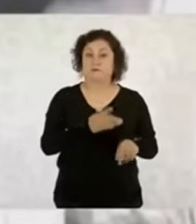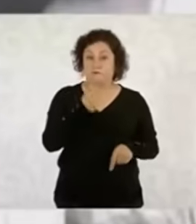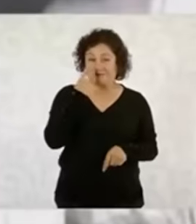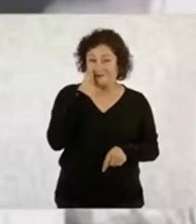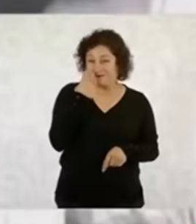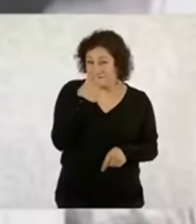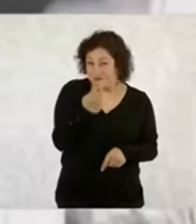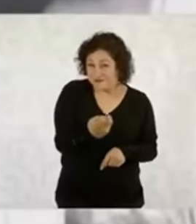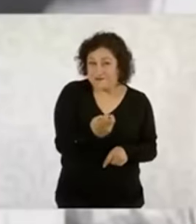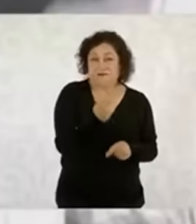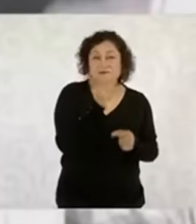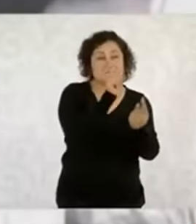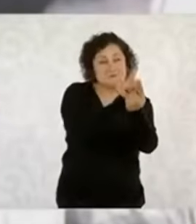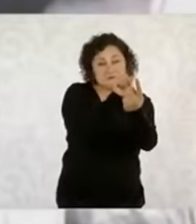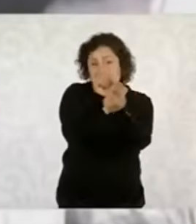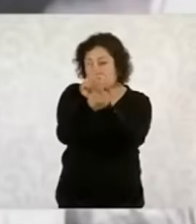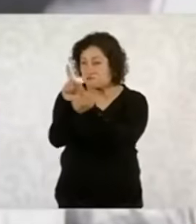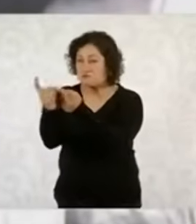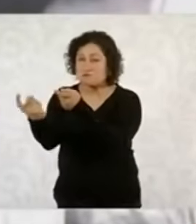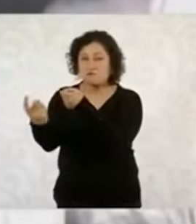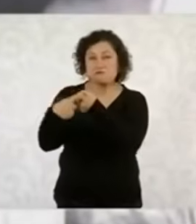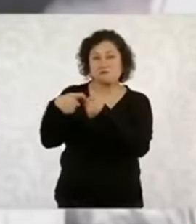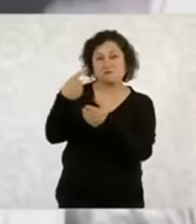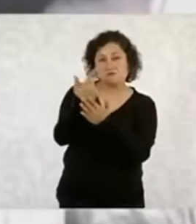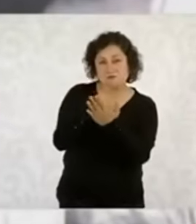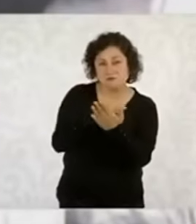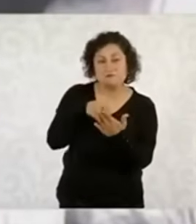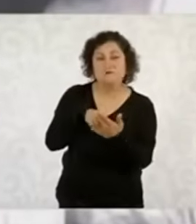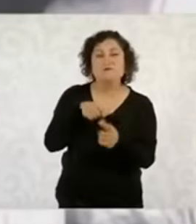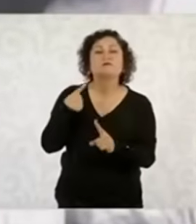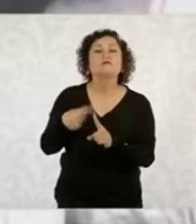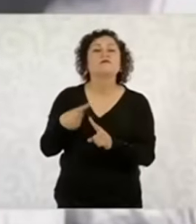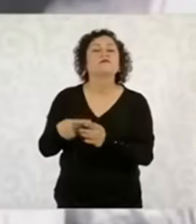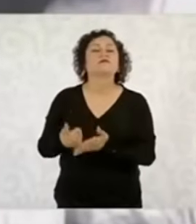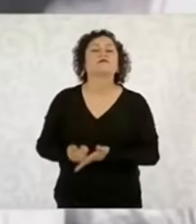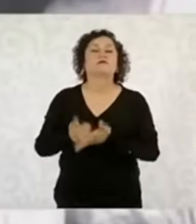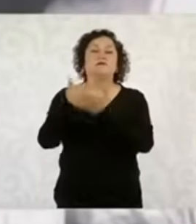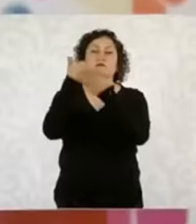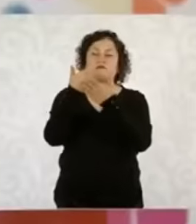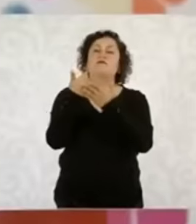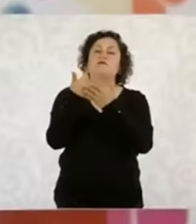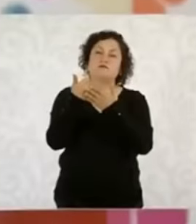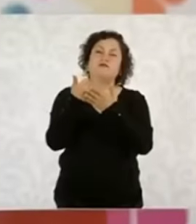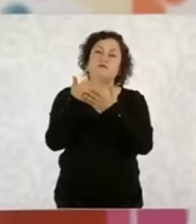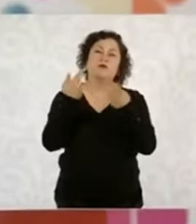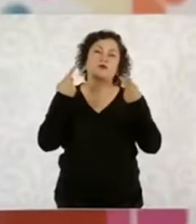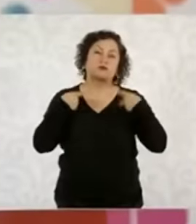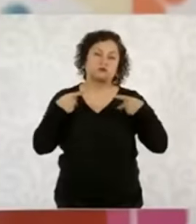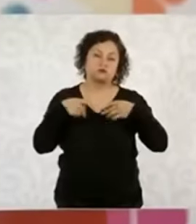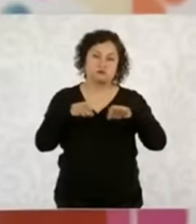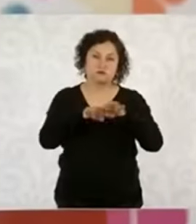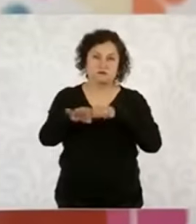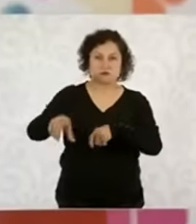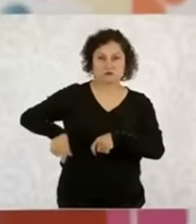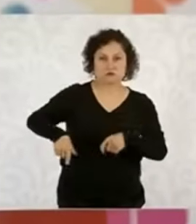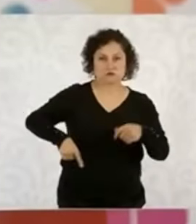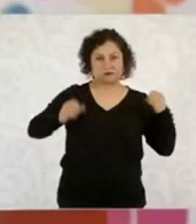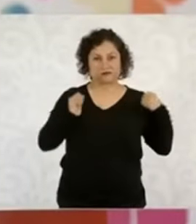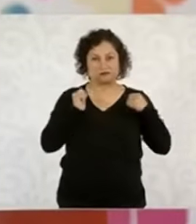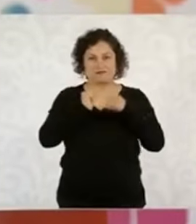apoyo de los servidores de la Nación, de la Secretaría del Bienestar, quienes harían todo el trabajo